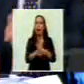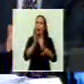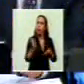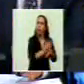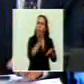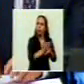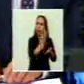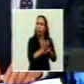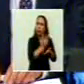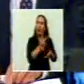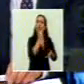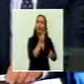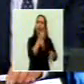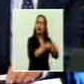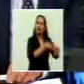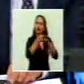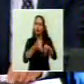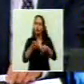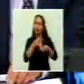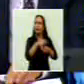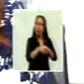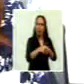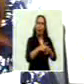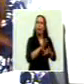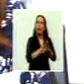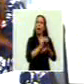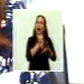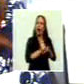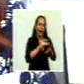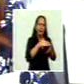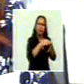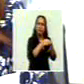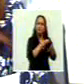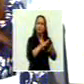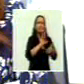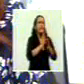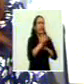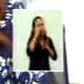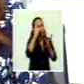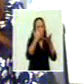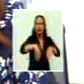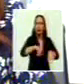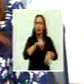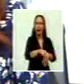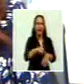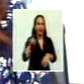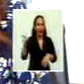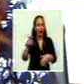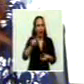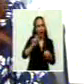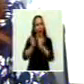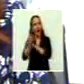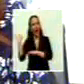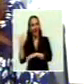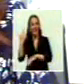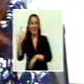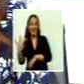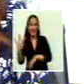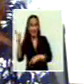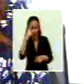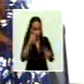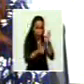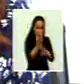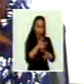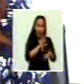con dos reactores en serie de dos metros cúbicos totalmente automatizados en reemplazo de tres reactores. Y por último se